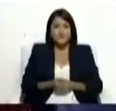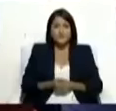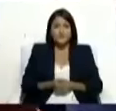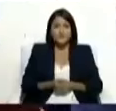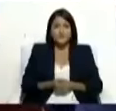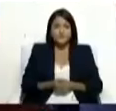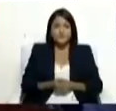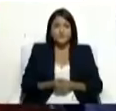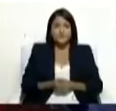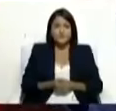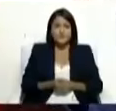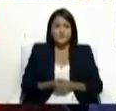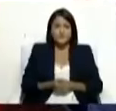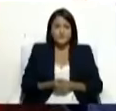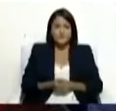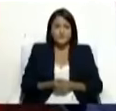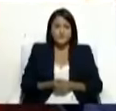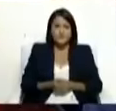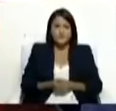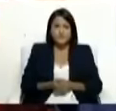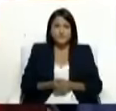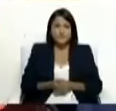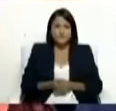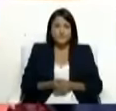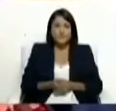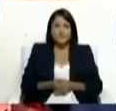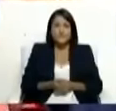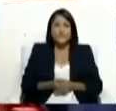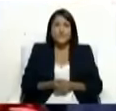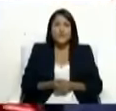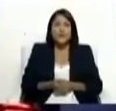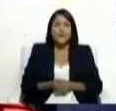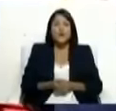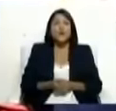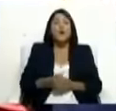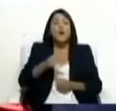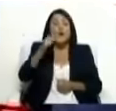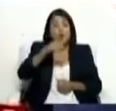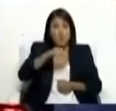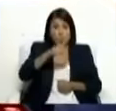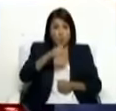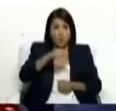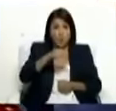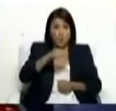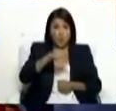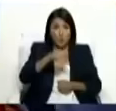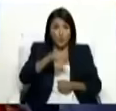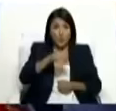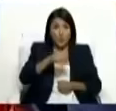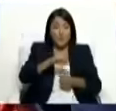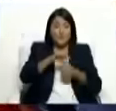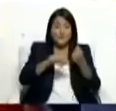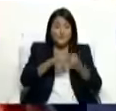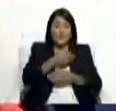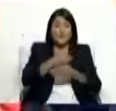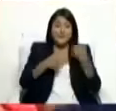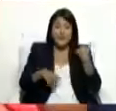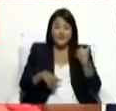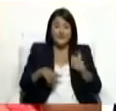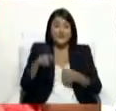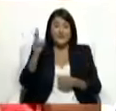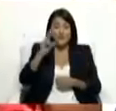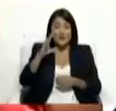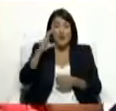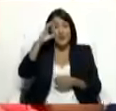Tribunal Supremo de Justicia. Seguimos escuchando. Bueno, hoy, de manera magistral, la vicepresidenta ejecutiva de la República Bolivariana de Venezuela,